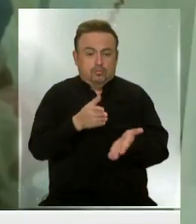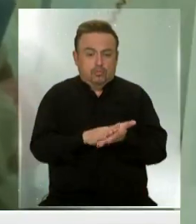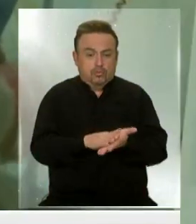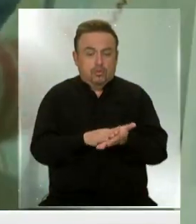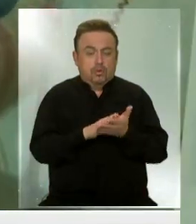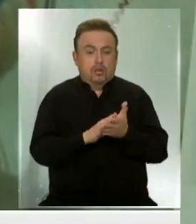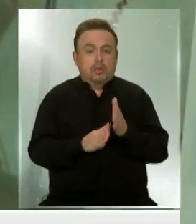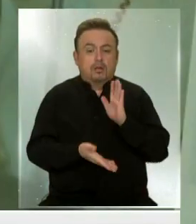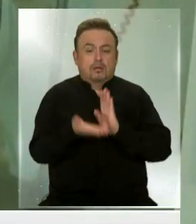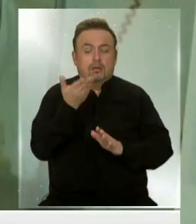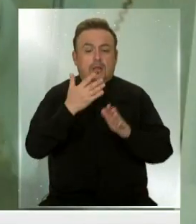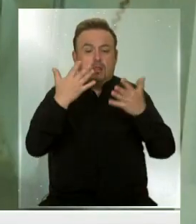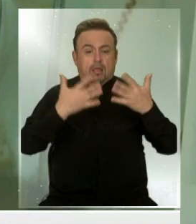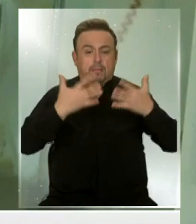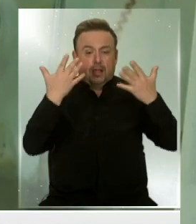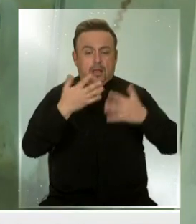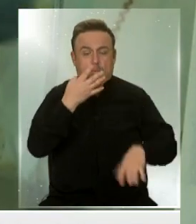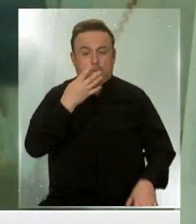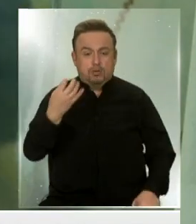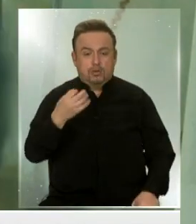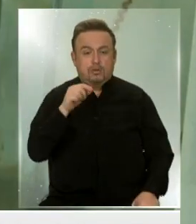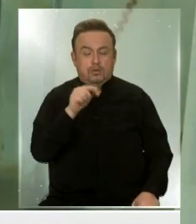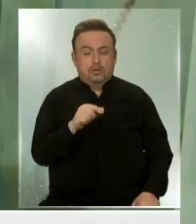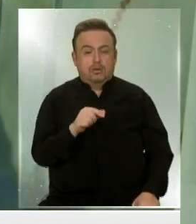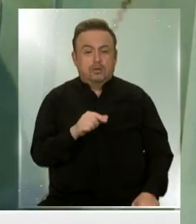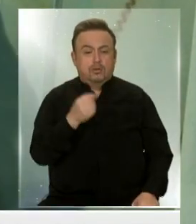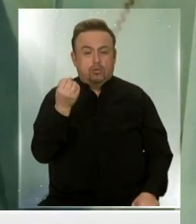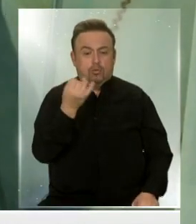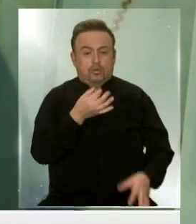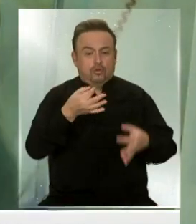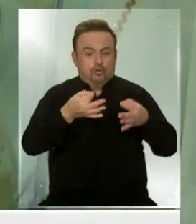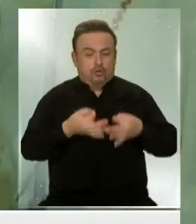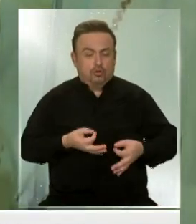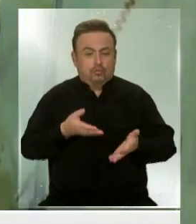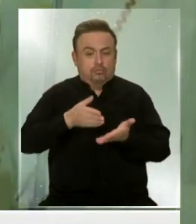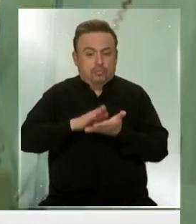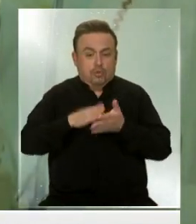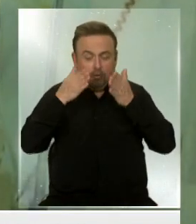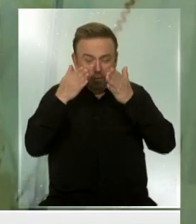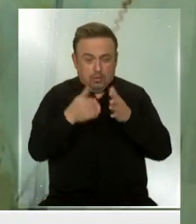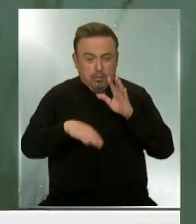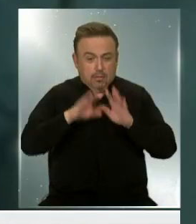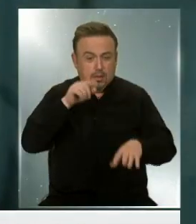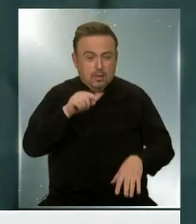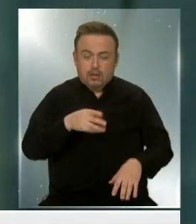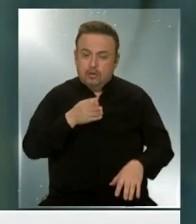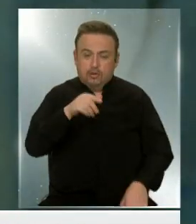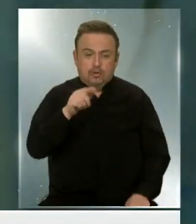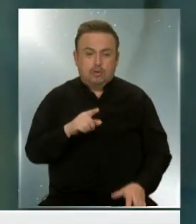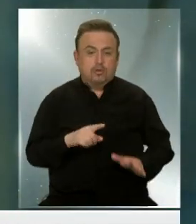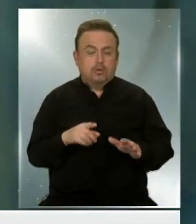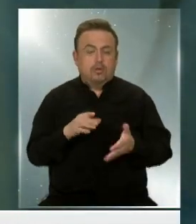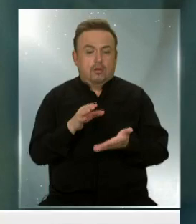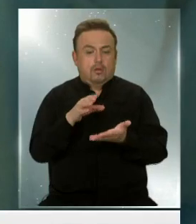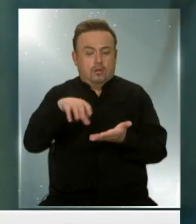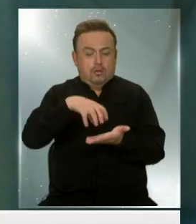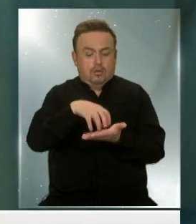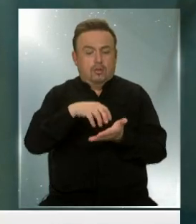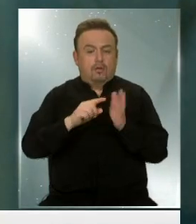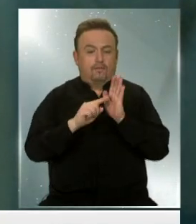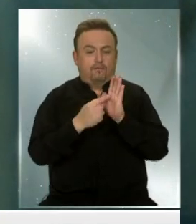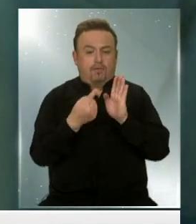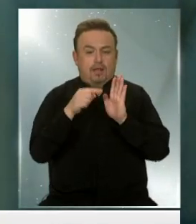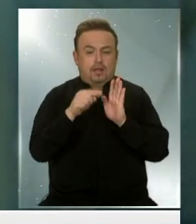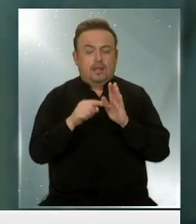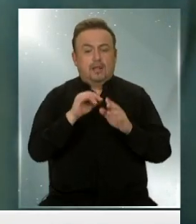muertes, elevando a más de 10.400 la cifra total. El foco principal de estos casos continúa siendo el área metropolitana de Buenos